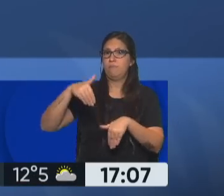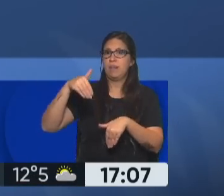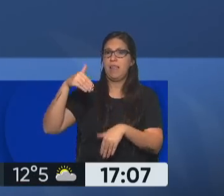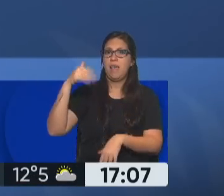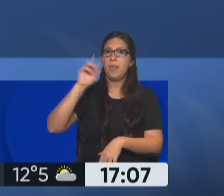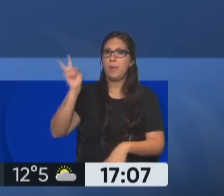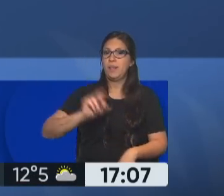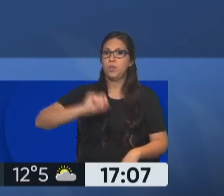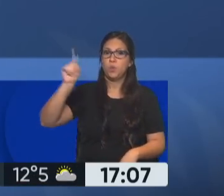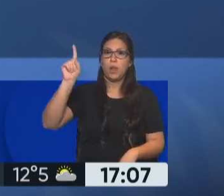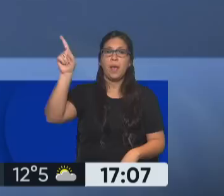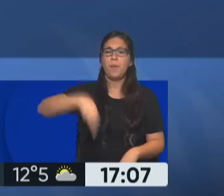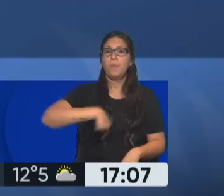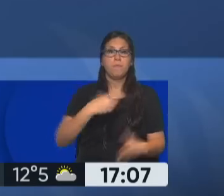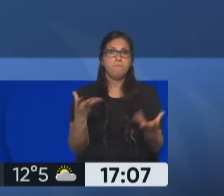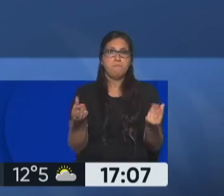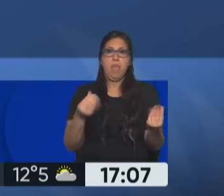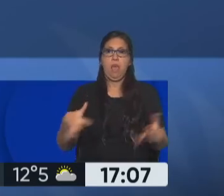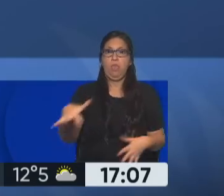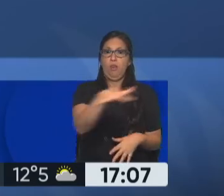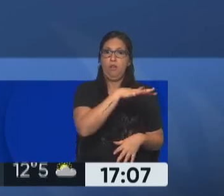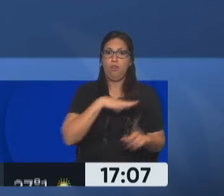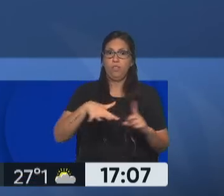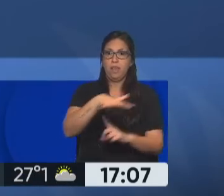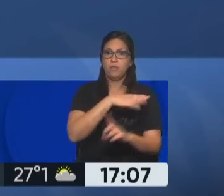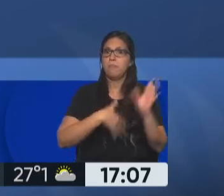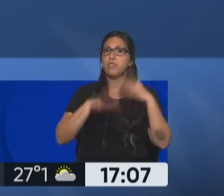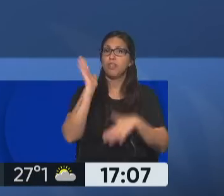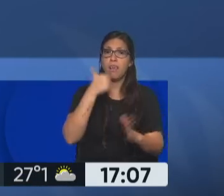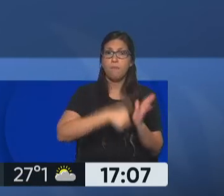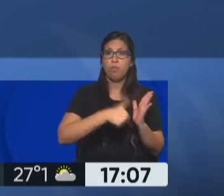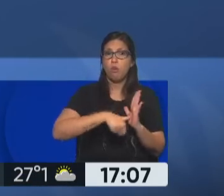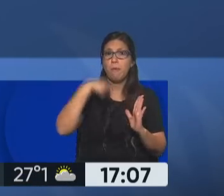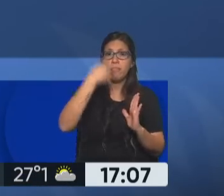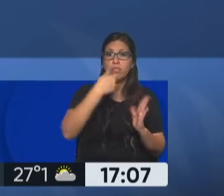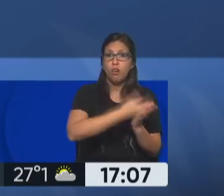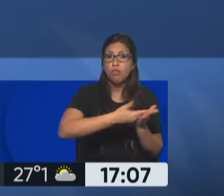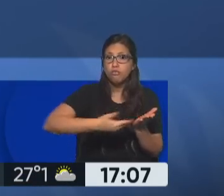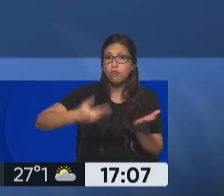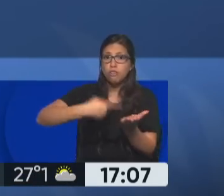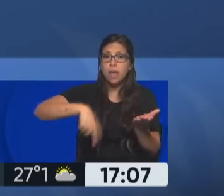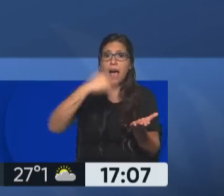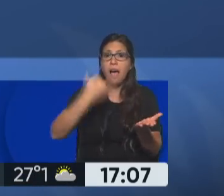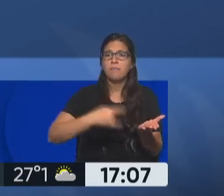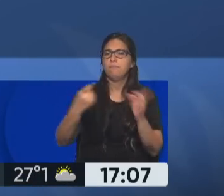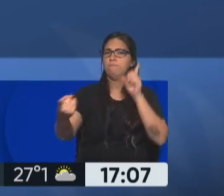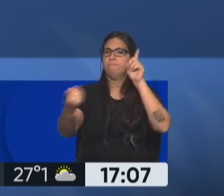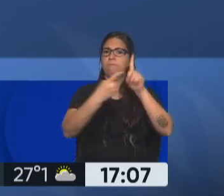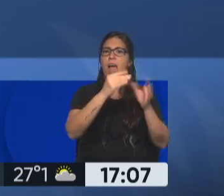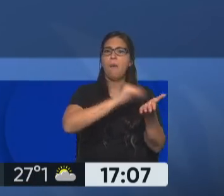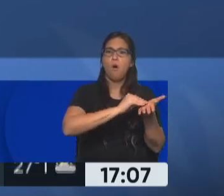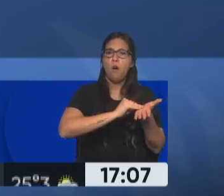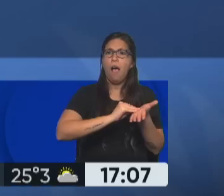and the resulting climate of fear. In most of the cases documented by our office, the detainees have not been allowed to appoint lawyers of